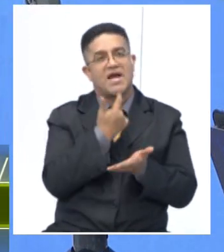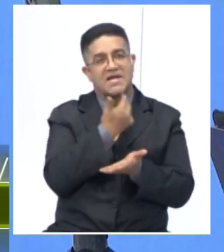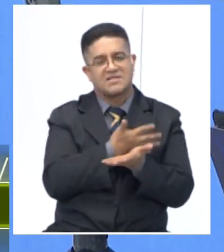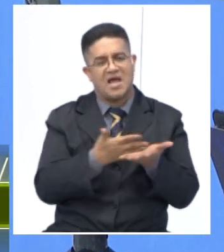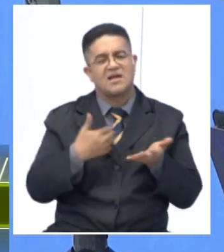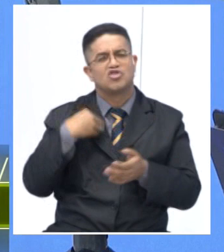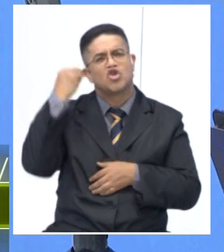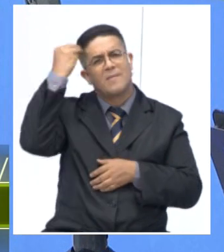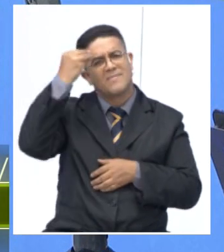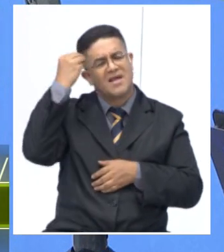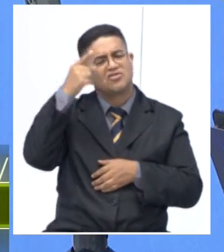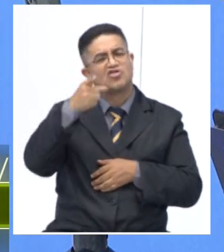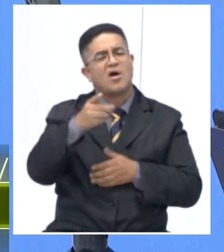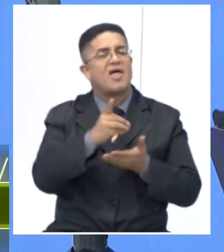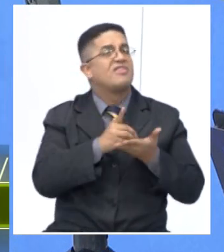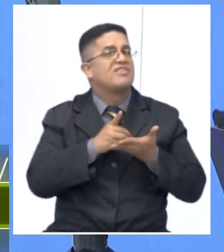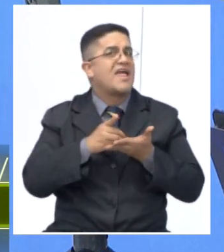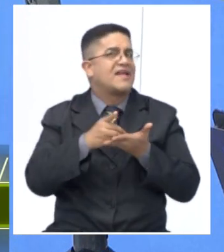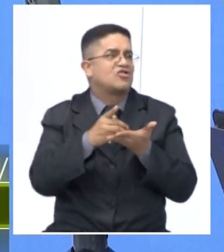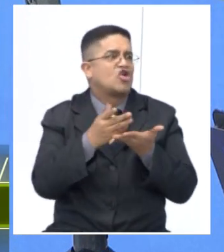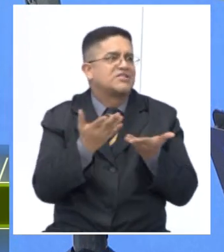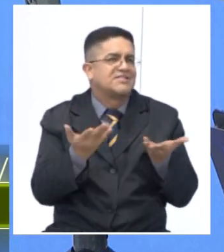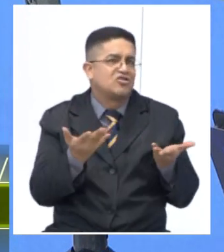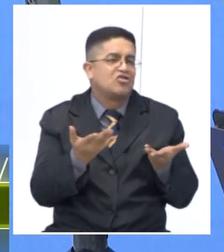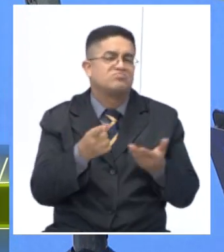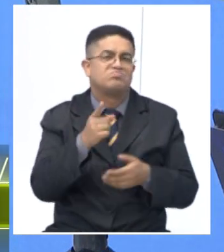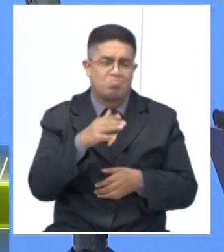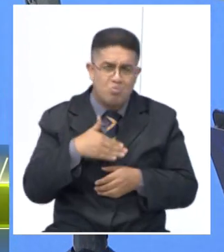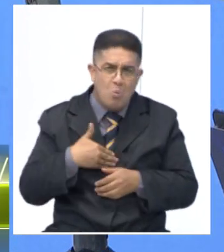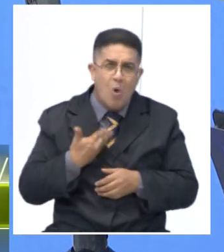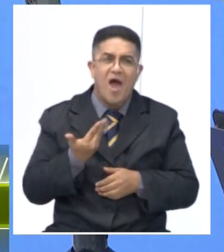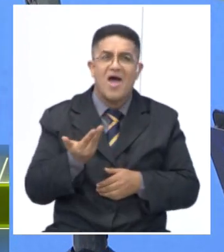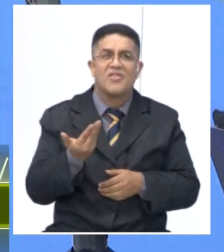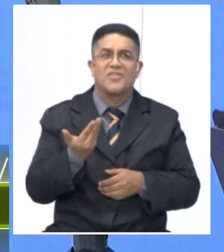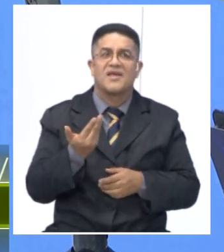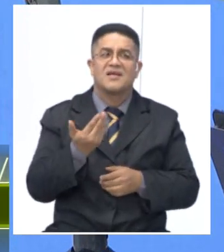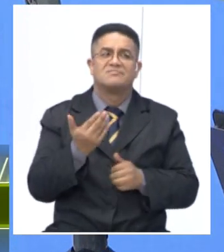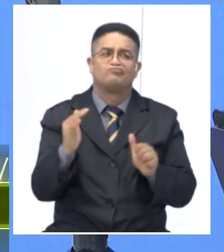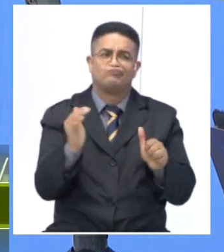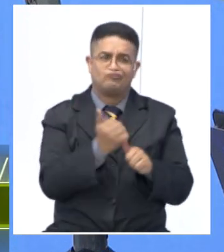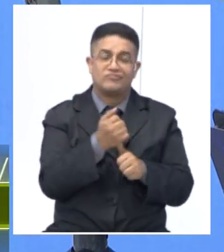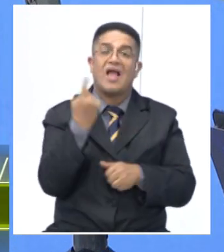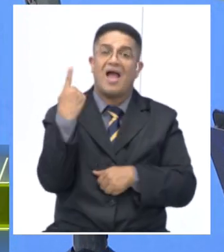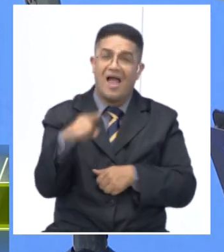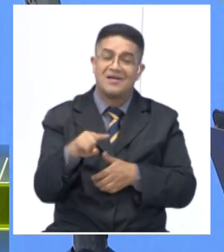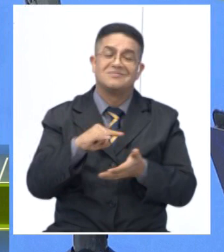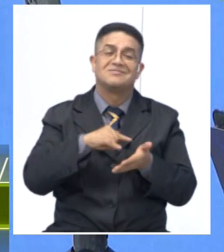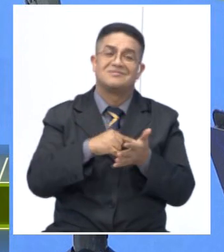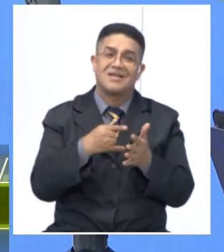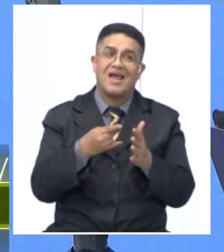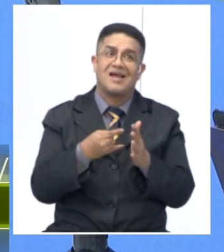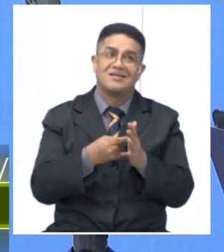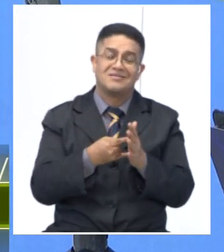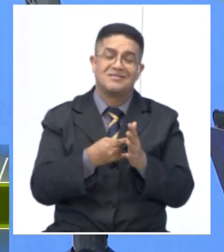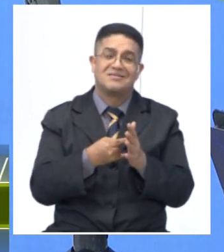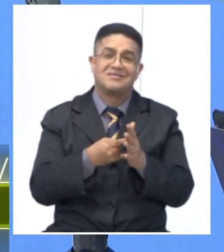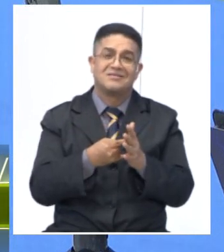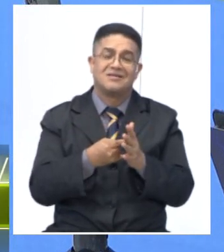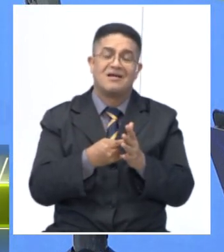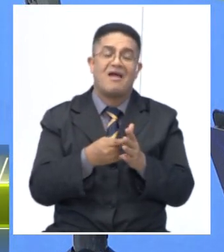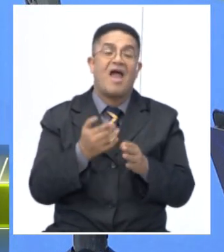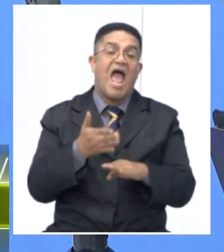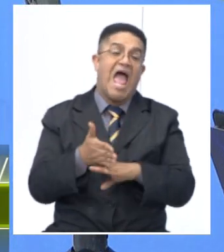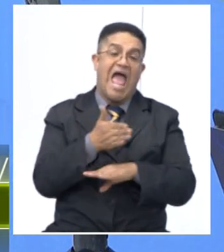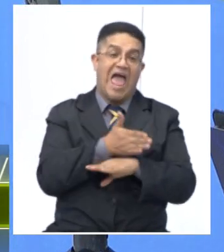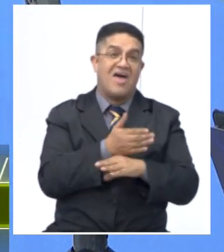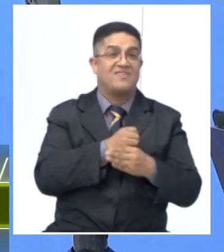es un diagnóstico que ya no puede pasar desapercibido, que ya hay técnicas desde el punto de vista prenatal. También